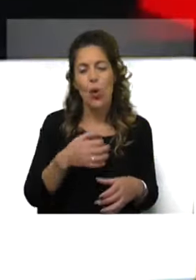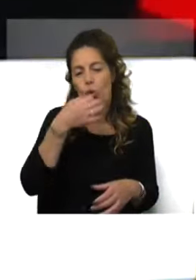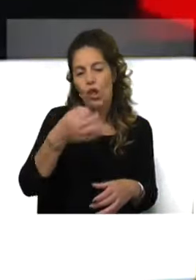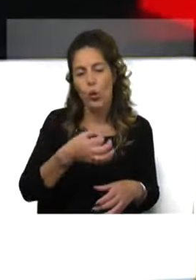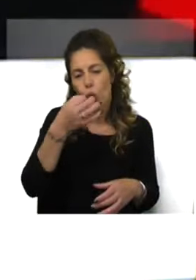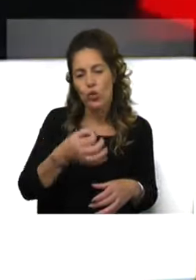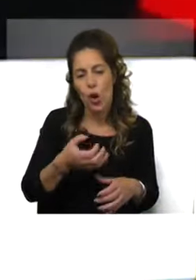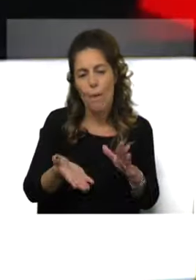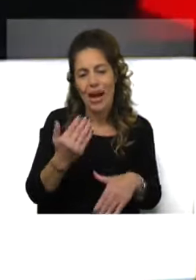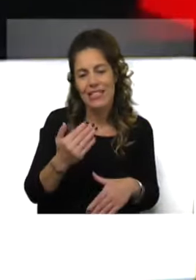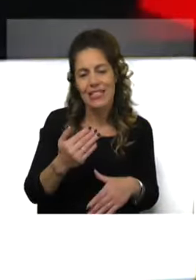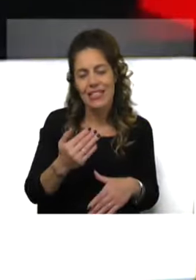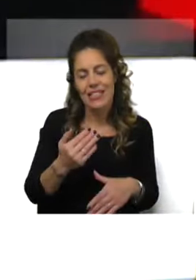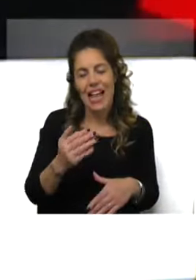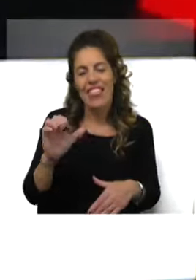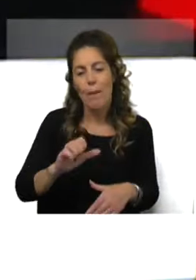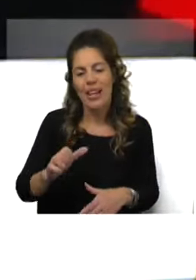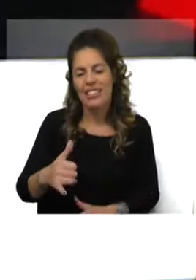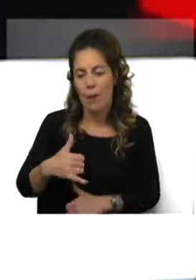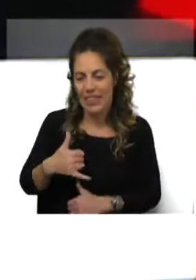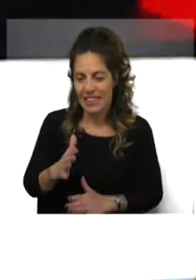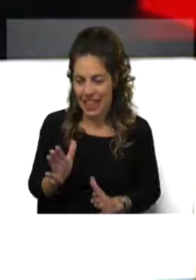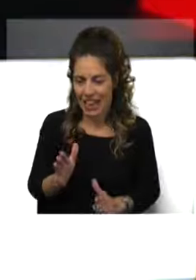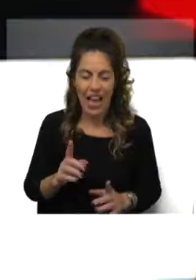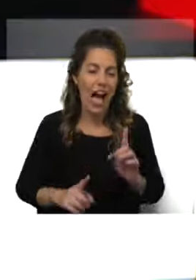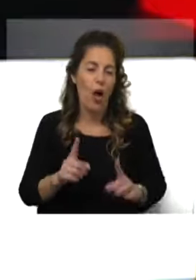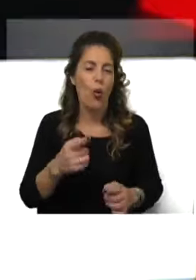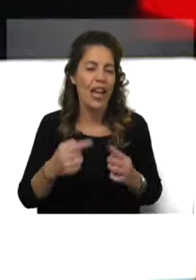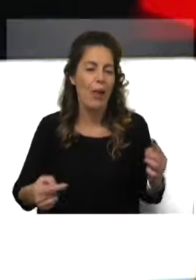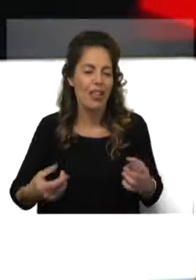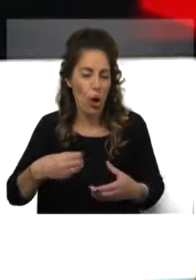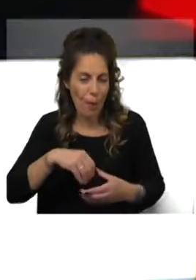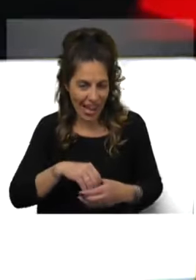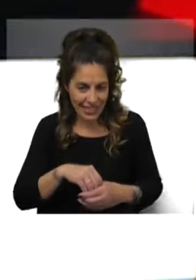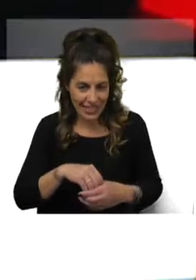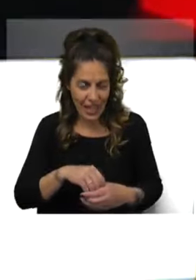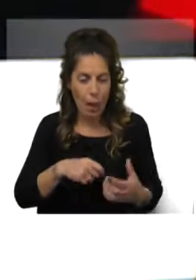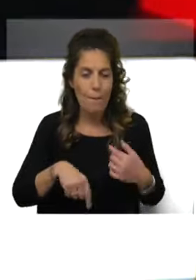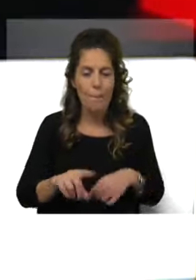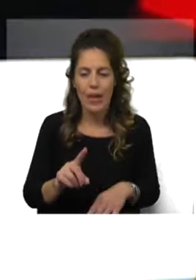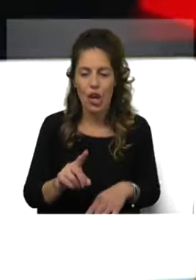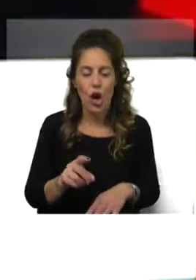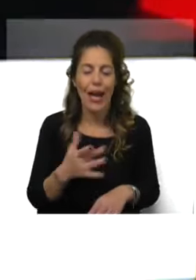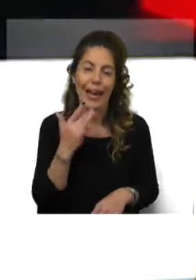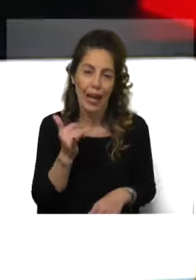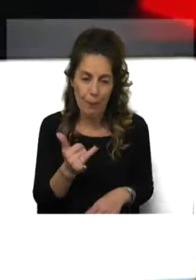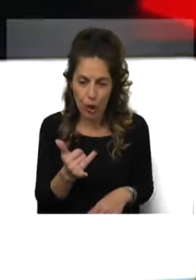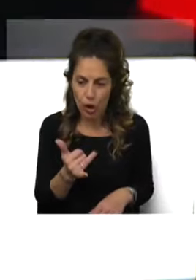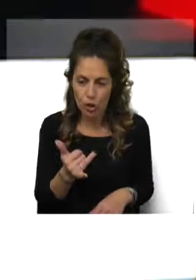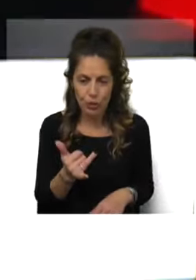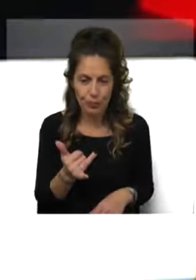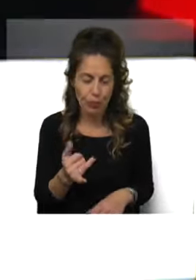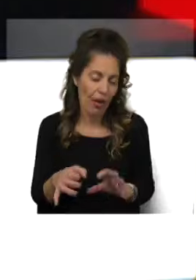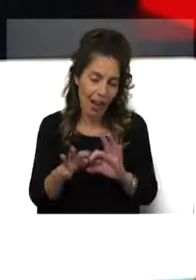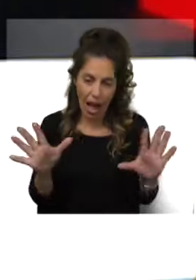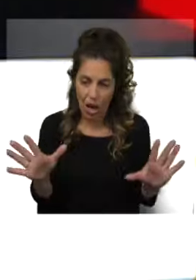militar quizás tenían algún eh algún elemento más eh Pero hay ejemplos este muy muy